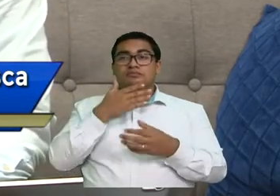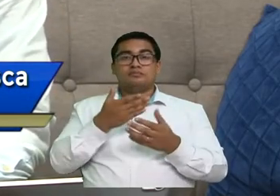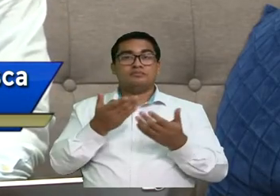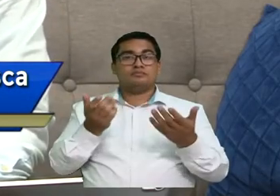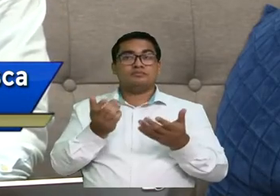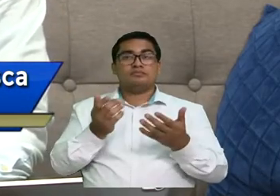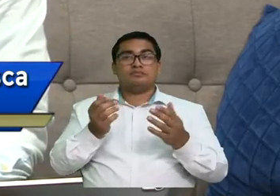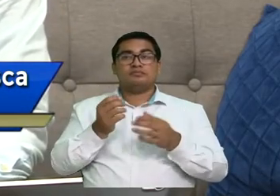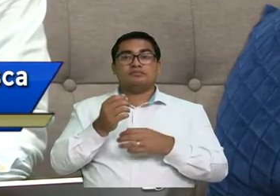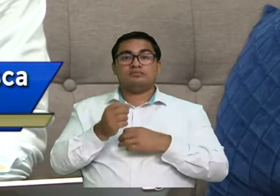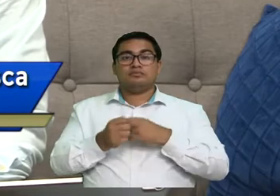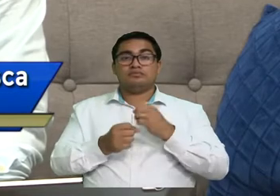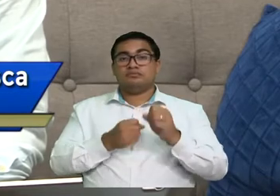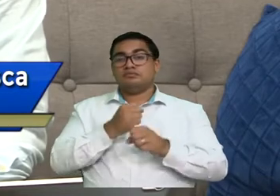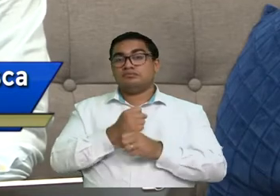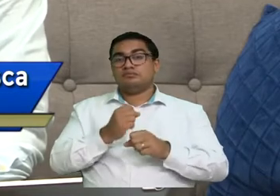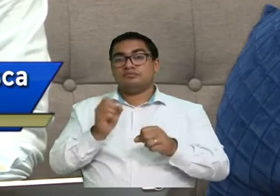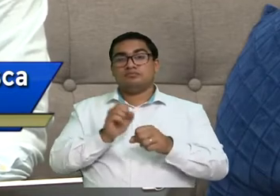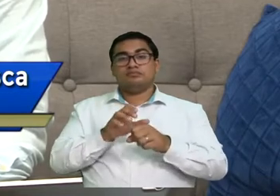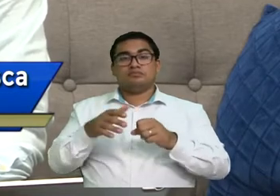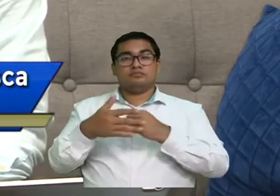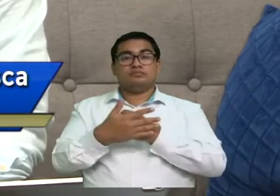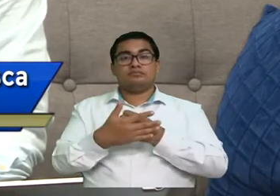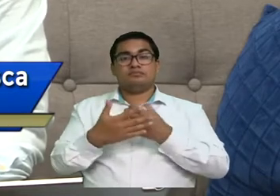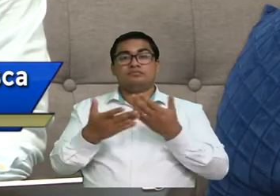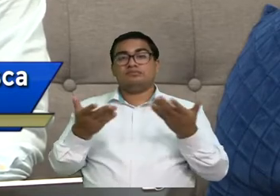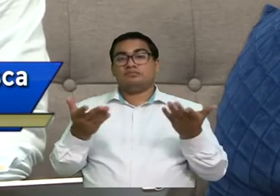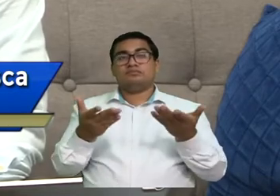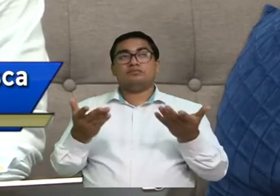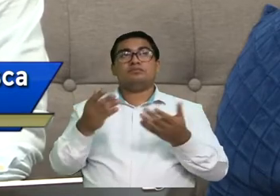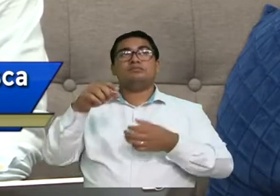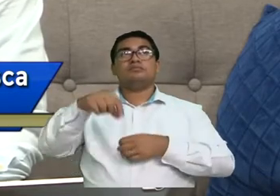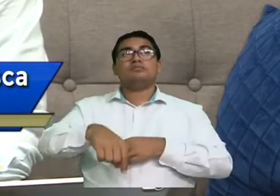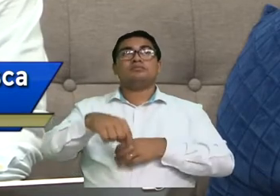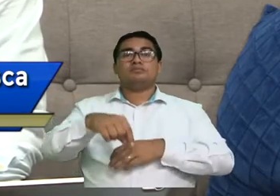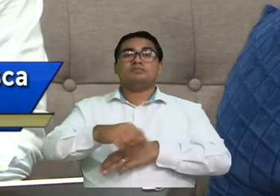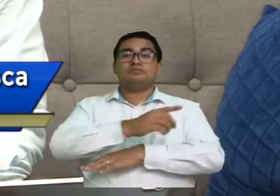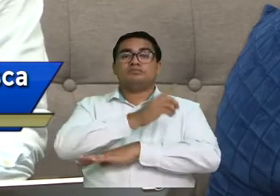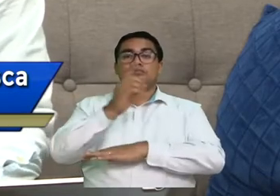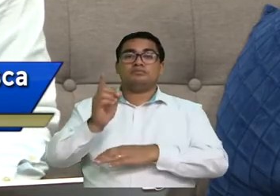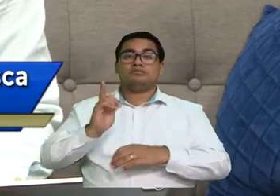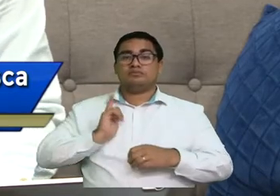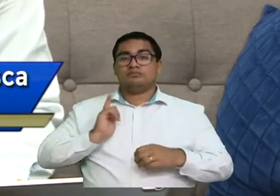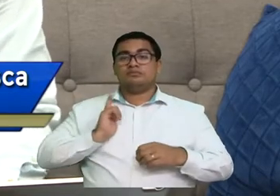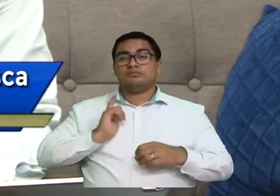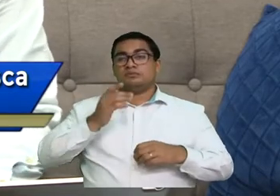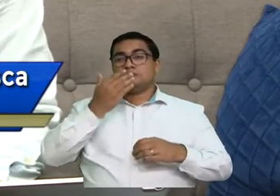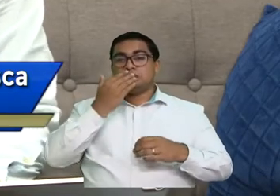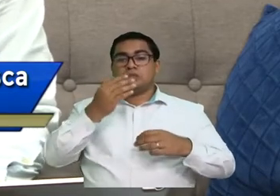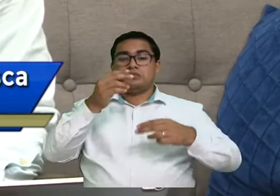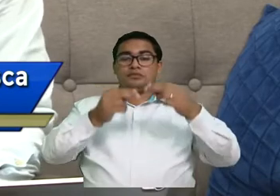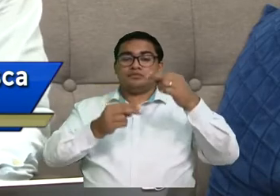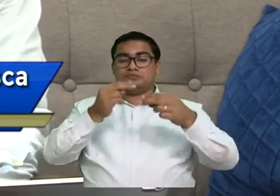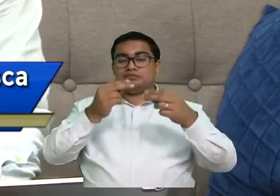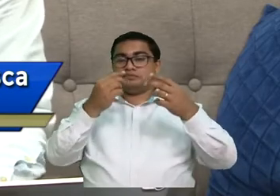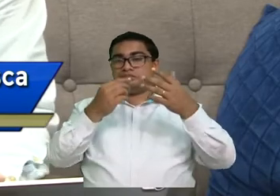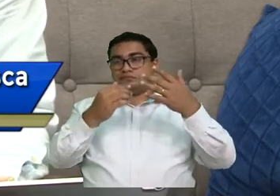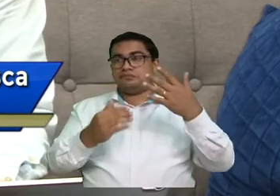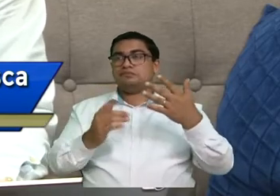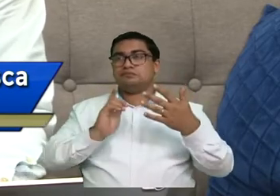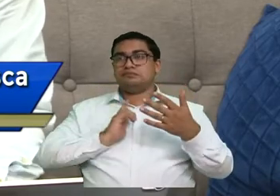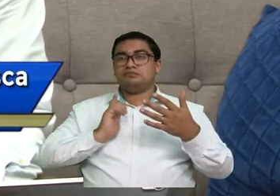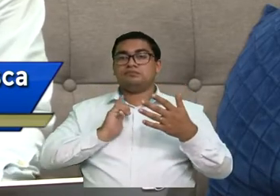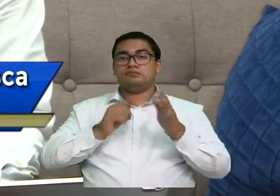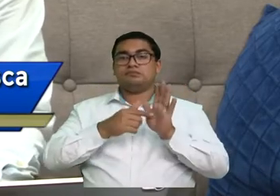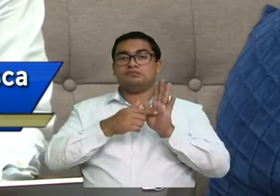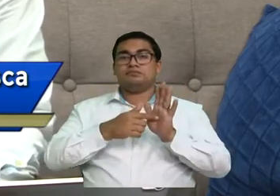comportamiento en esta pandemia. Claro. Y entonces, hoy por hoy tenemos buenas cifras. Ya, si